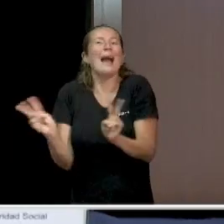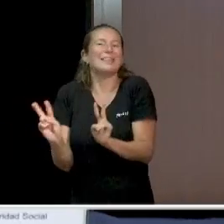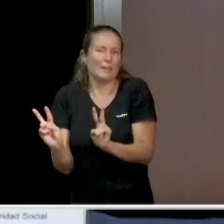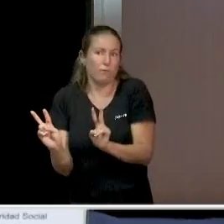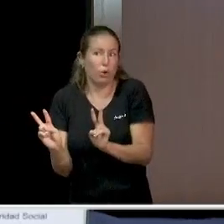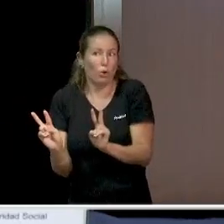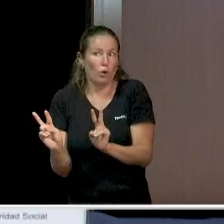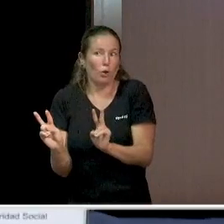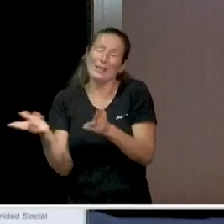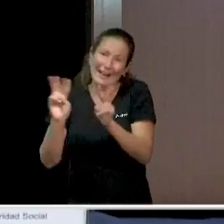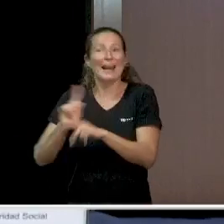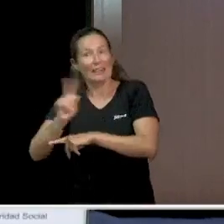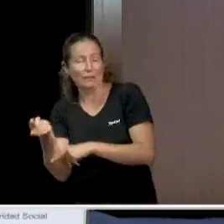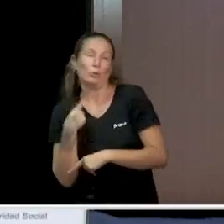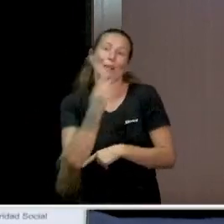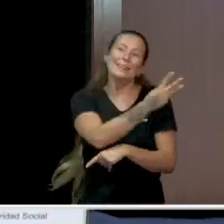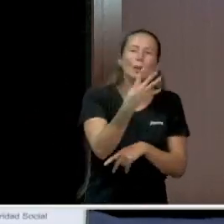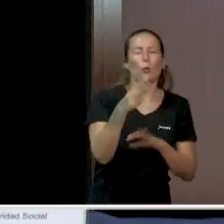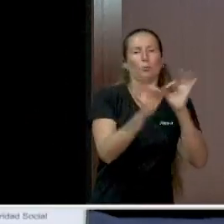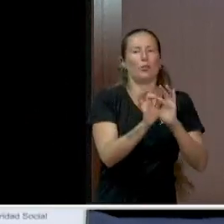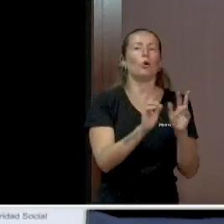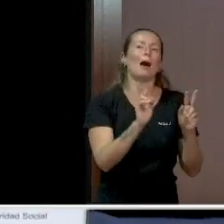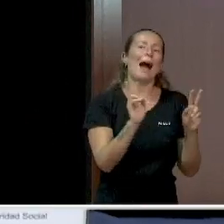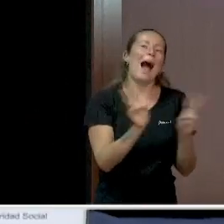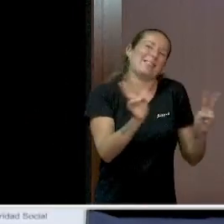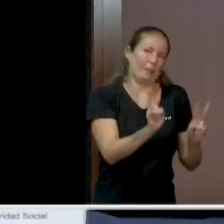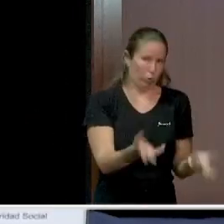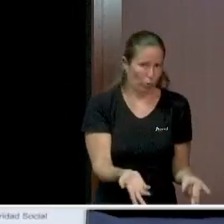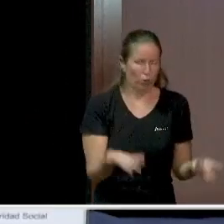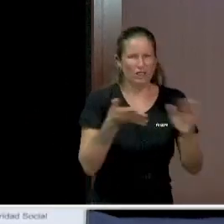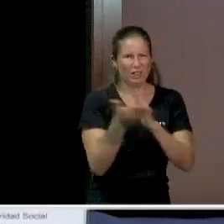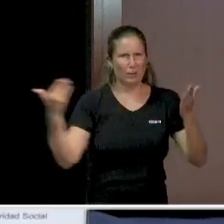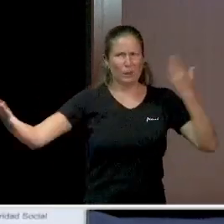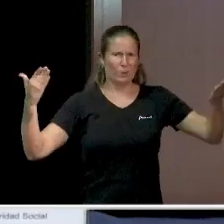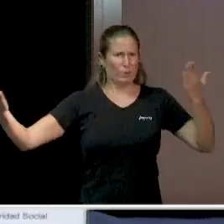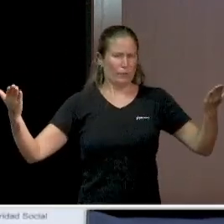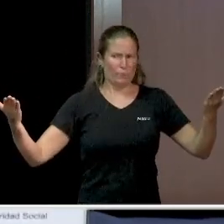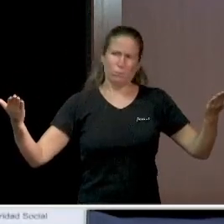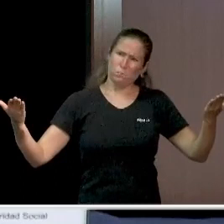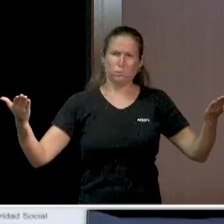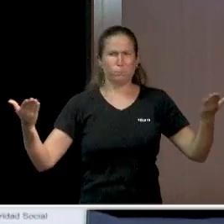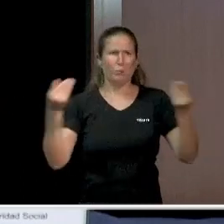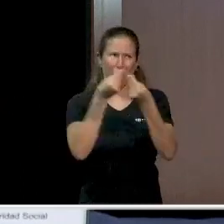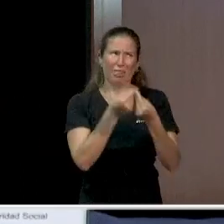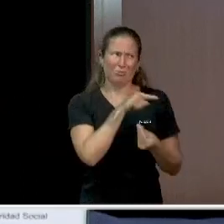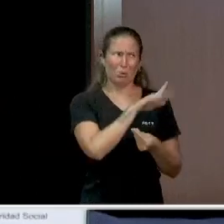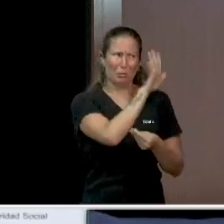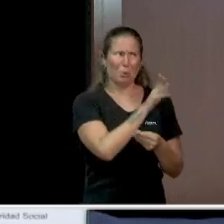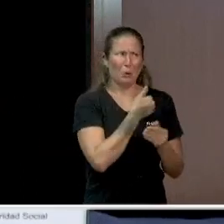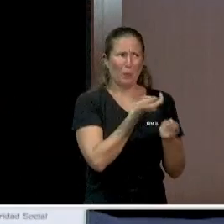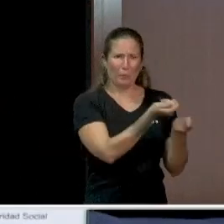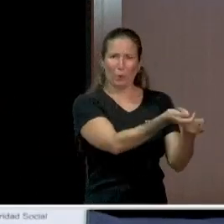el 34%, que en sí y sin establecer comparaciones ya se nos antoja una cifra baja, pero sobre